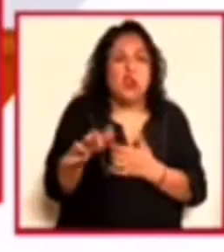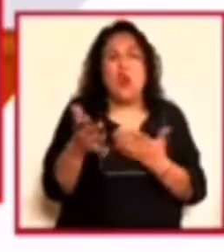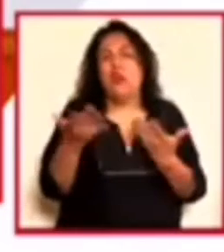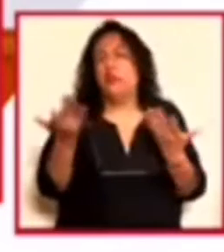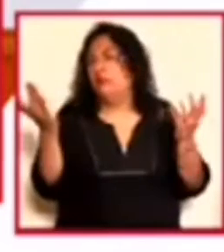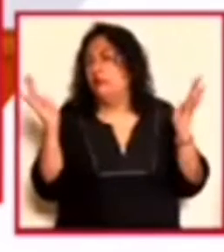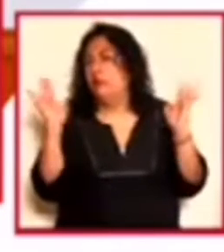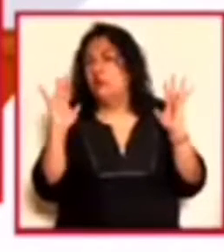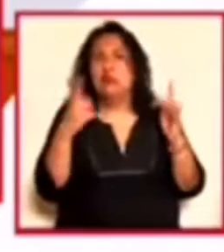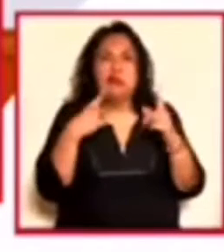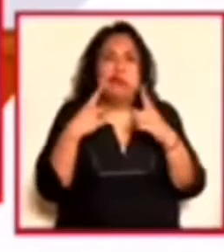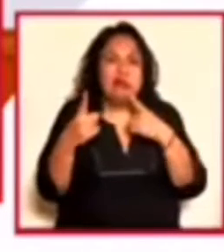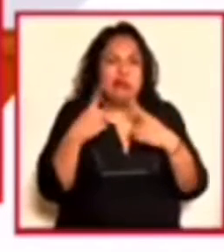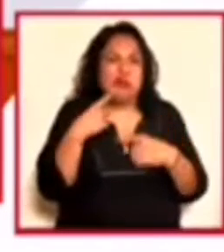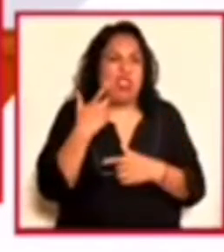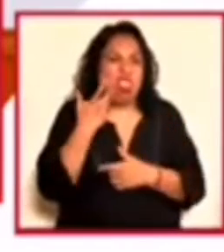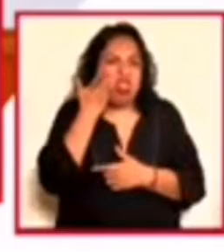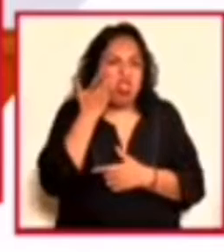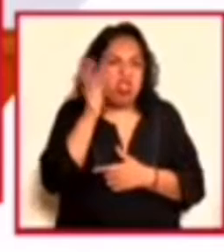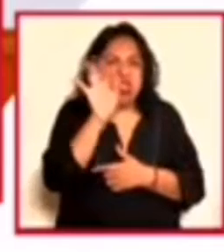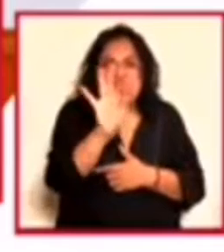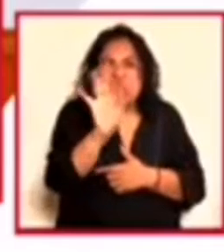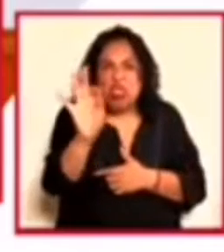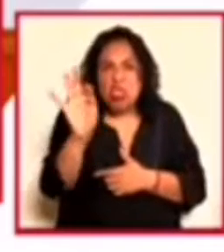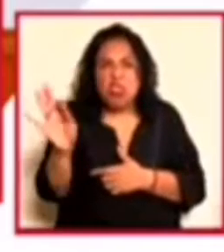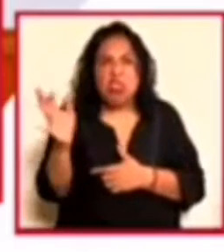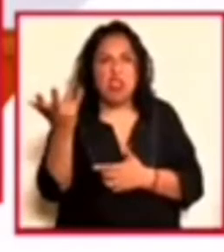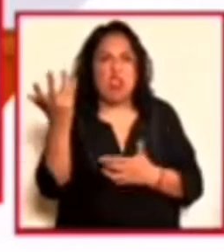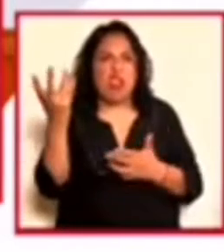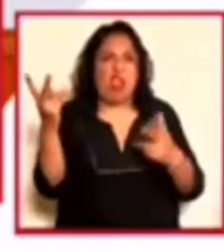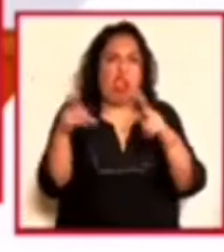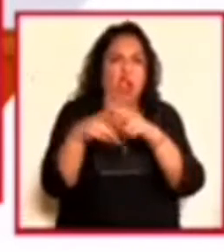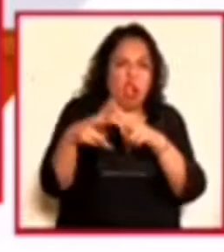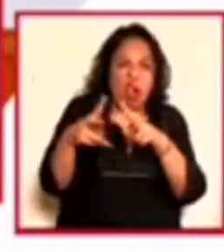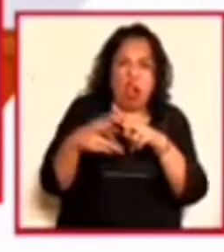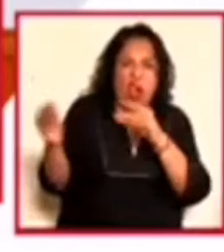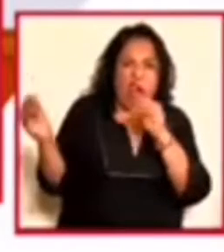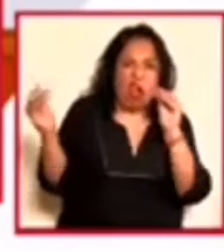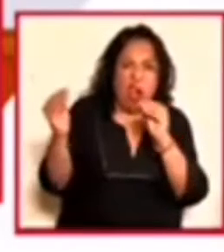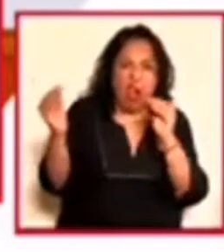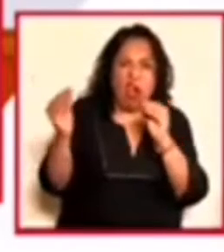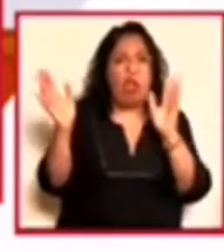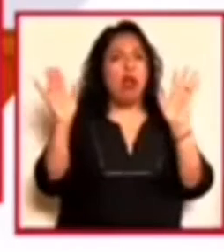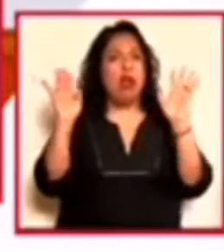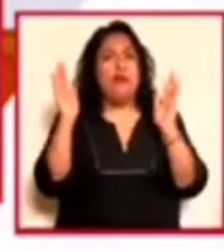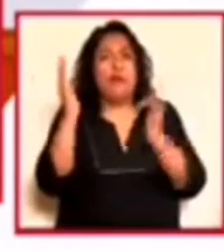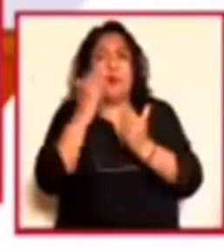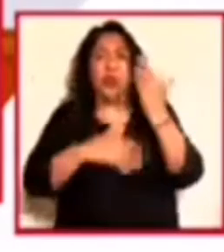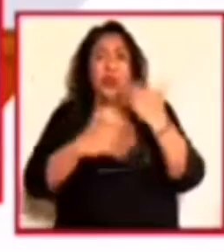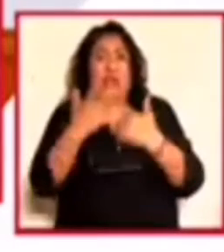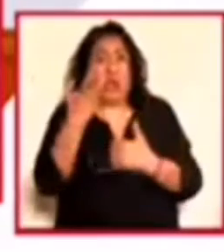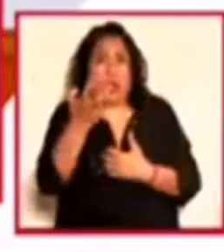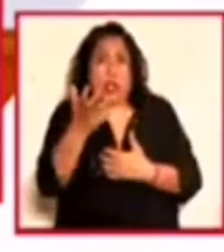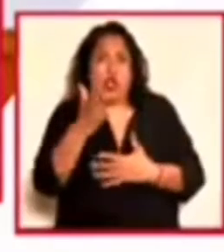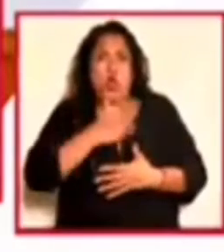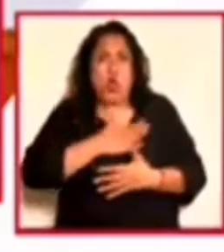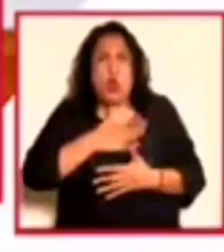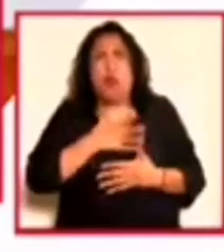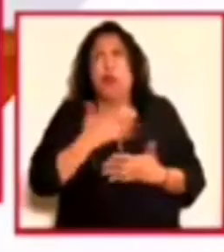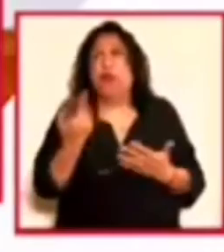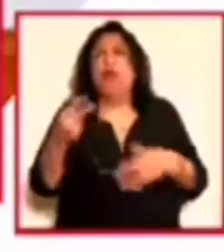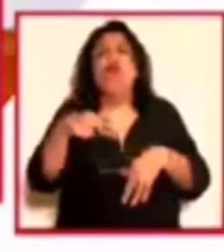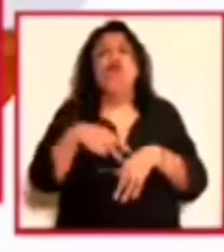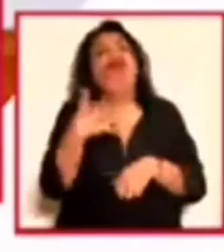diálogos malintencionados, riñas. Todo este mundo, pues yo estaba allí casi como